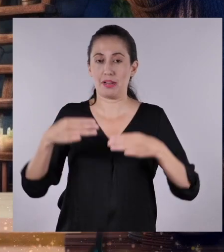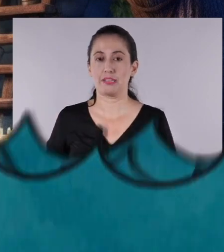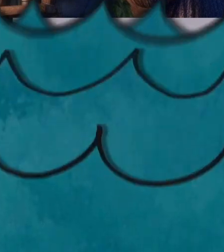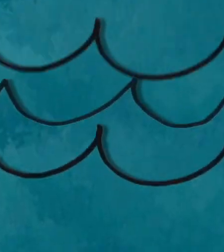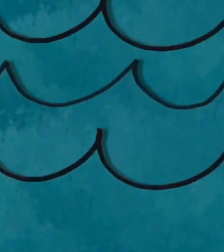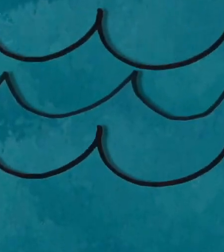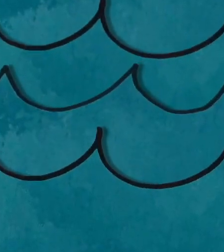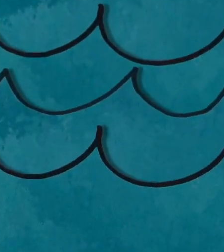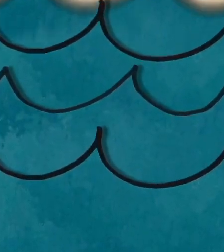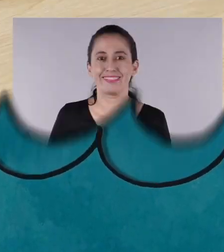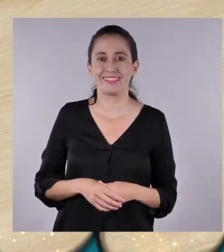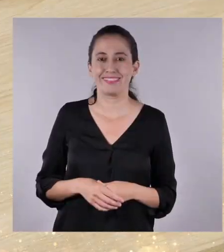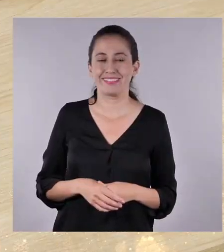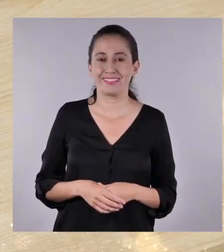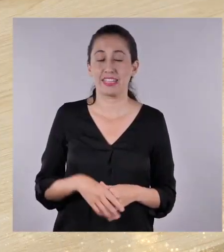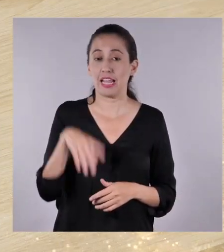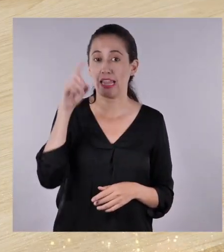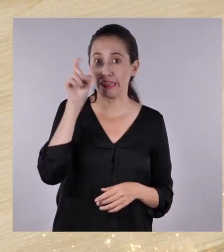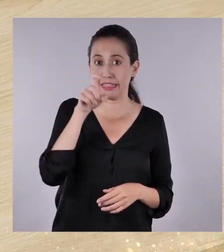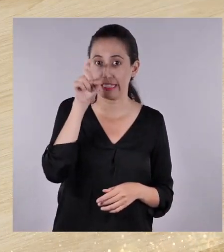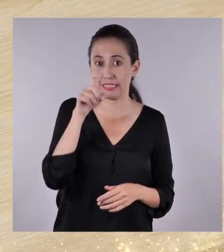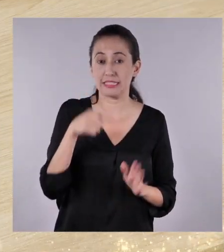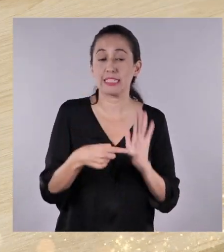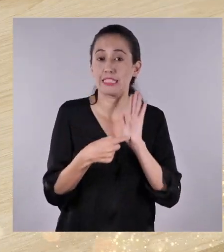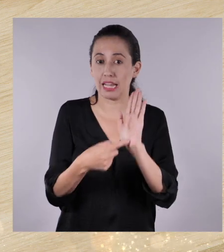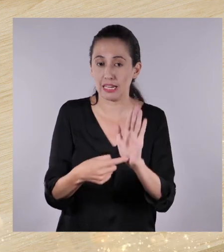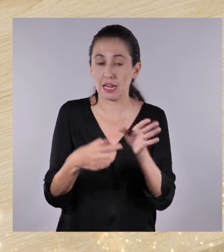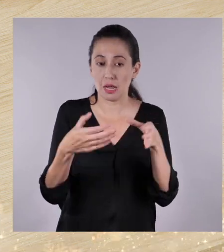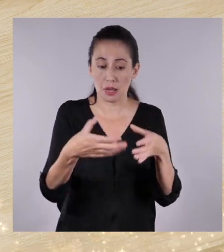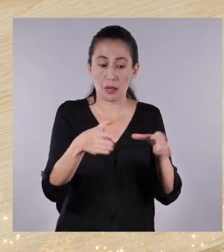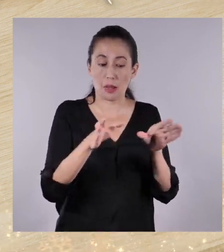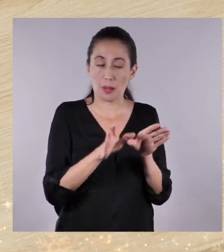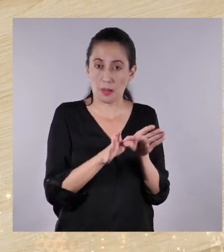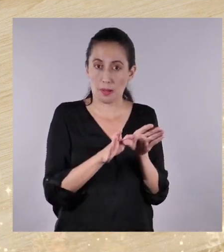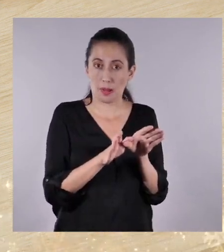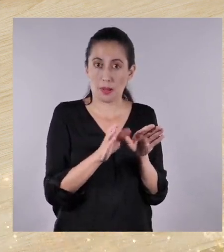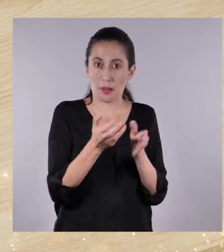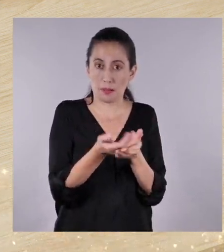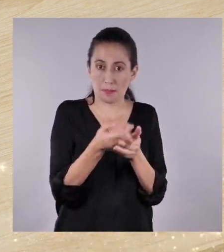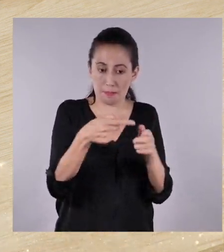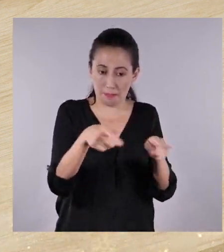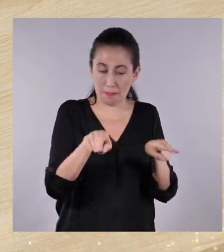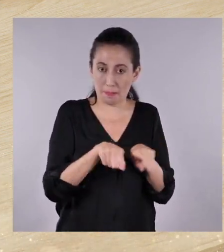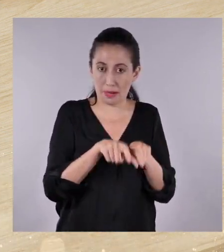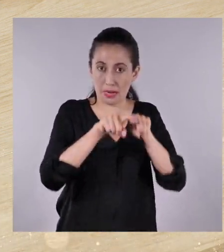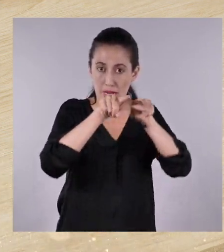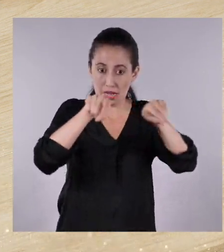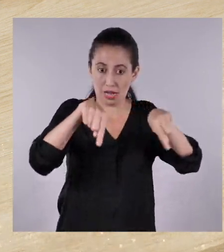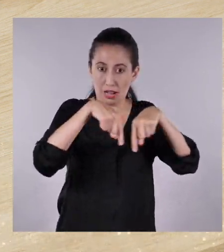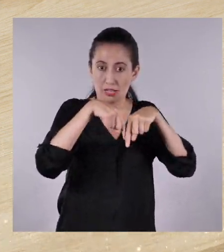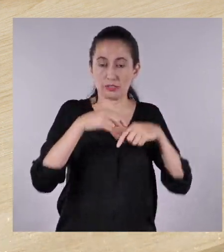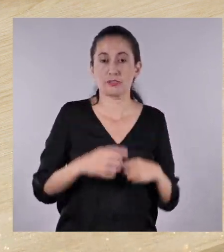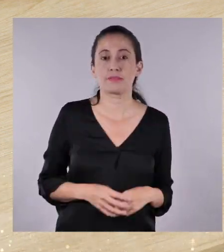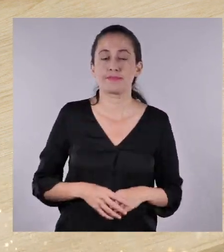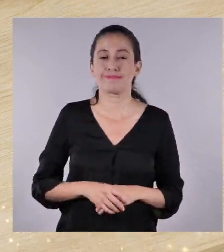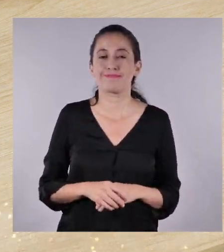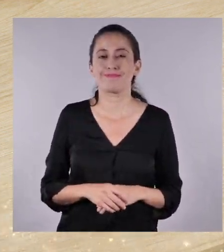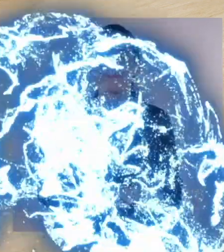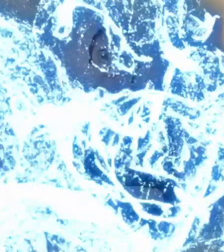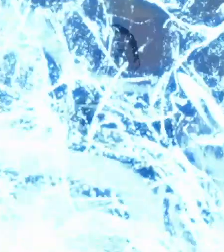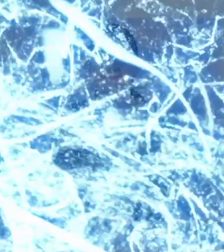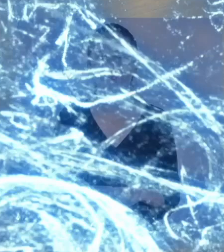Presta atención. Vamos a necesitar platos. Platos.